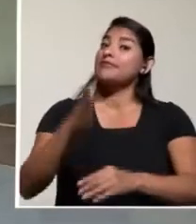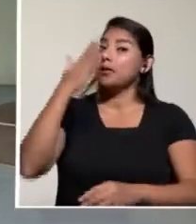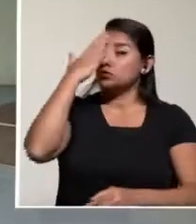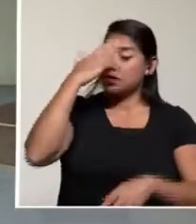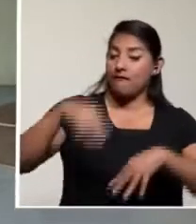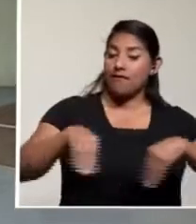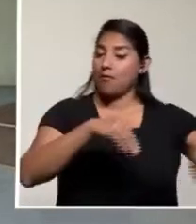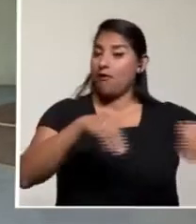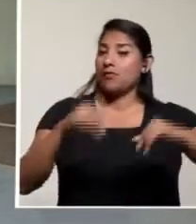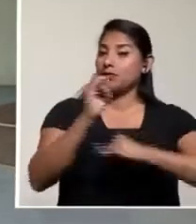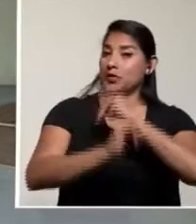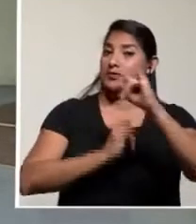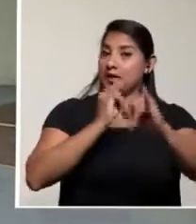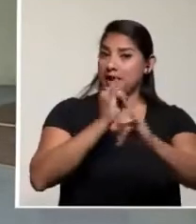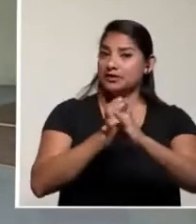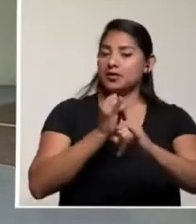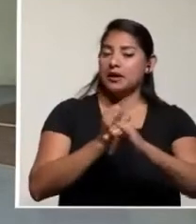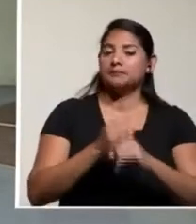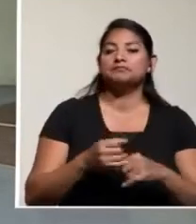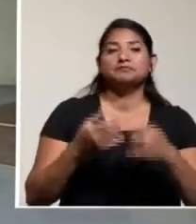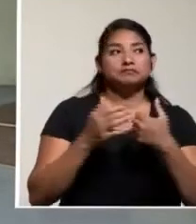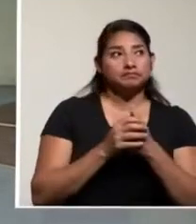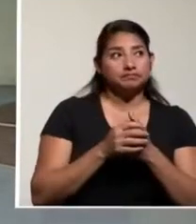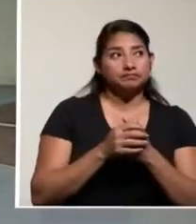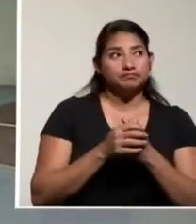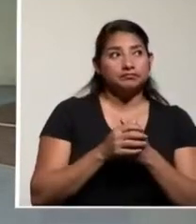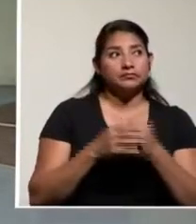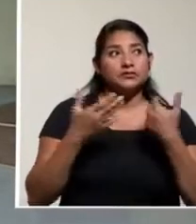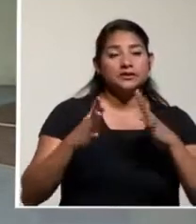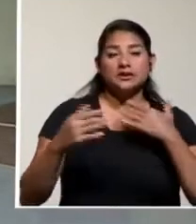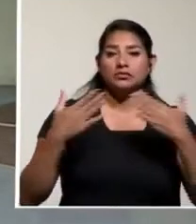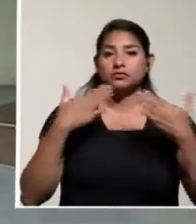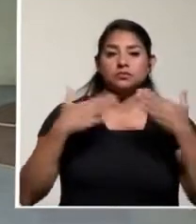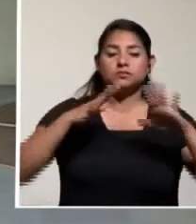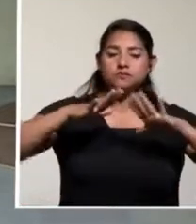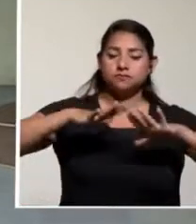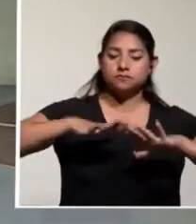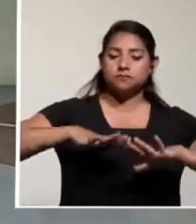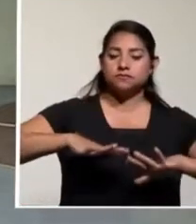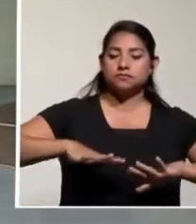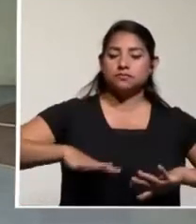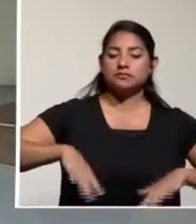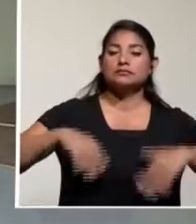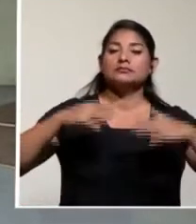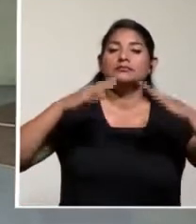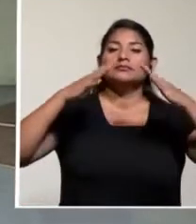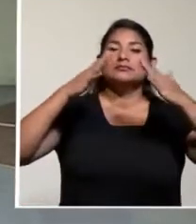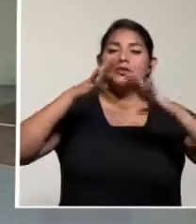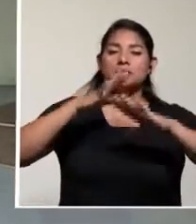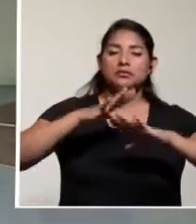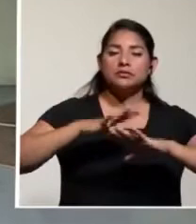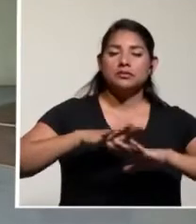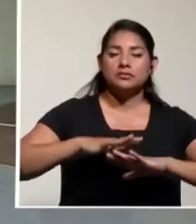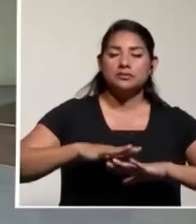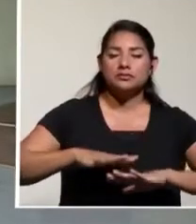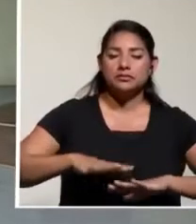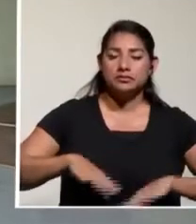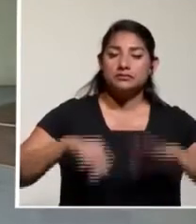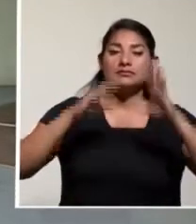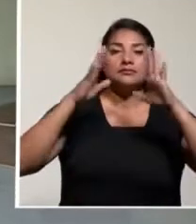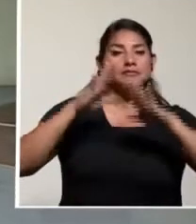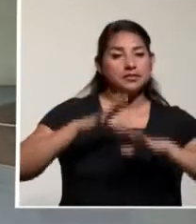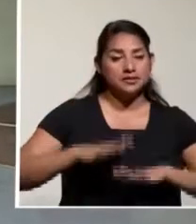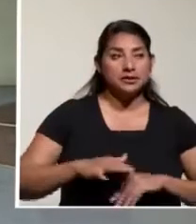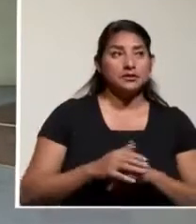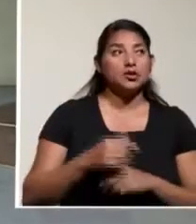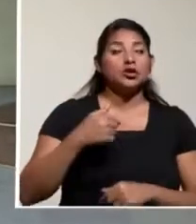Movimiento Internacional. Sí. Bueno, ya se acabó el entrenamiento, ¿verdad? Ya podemos como ir bajando esa música. Ajá. Es excelente,